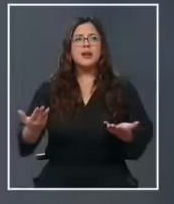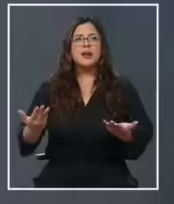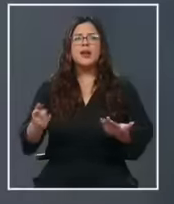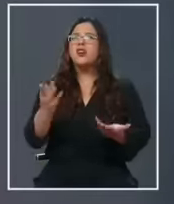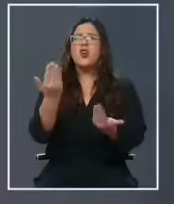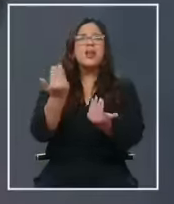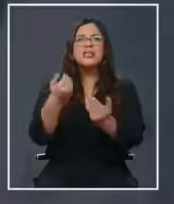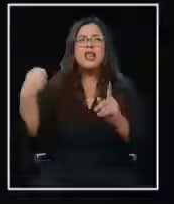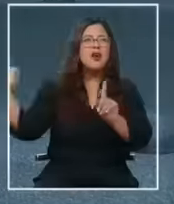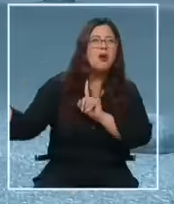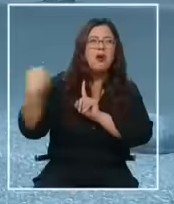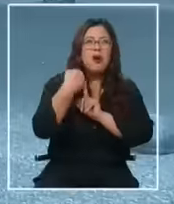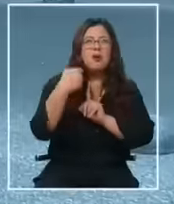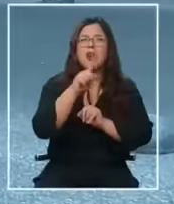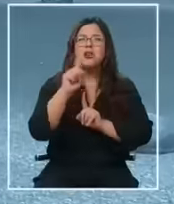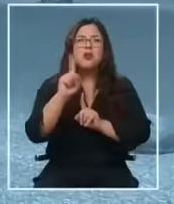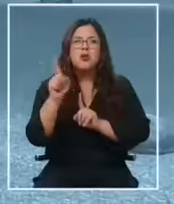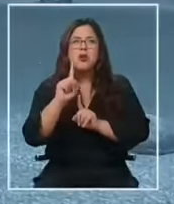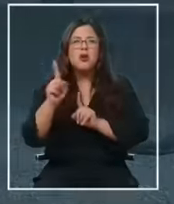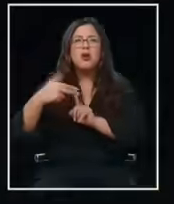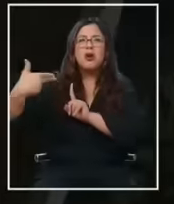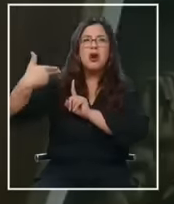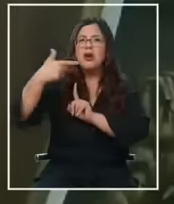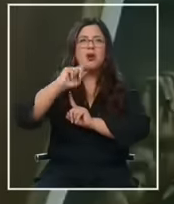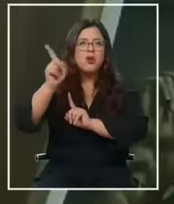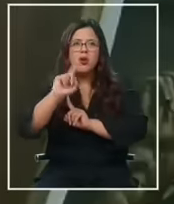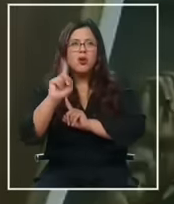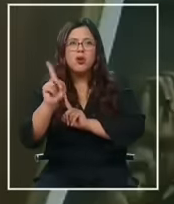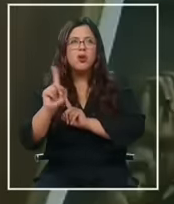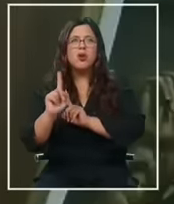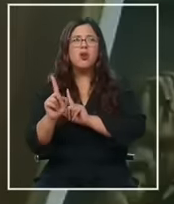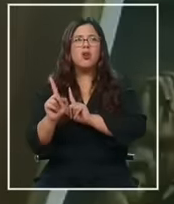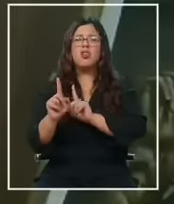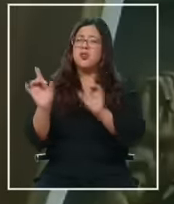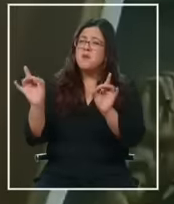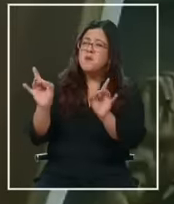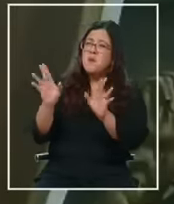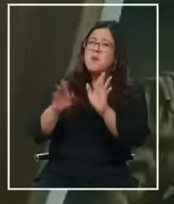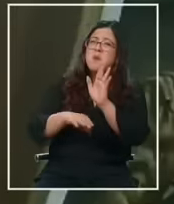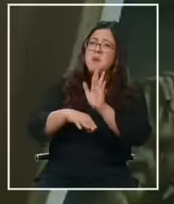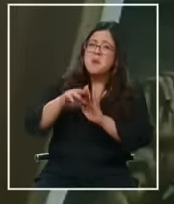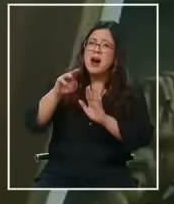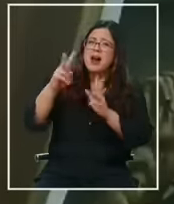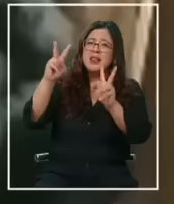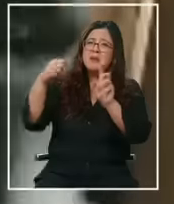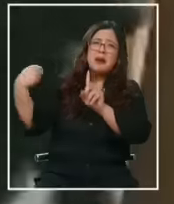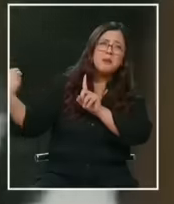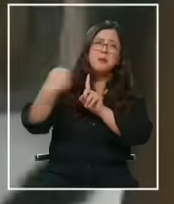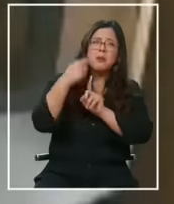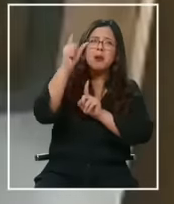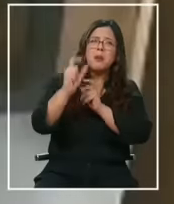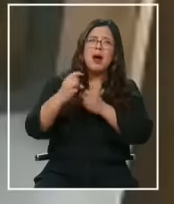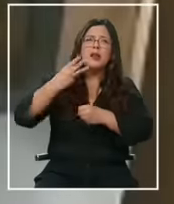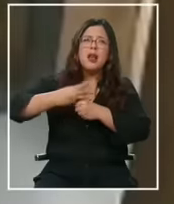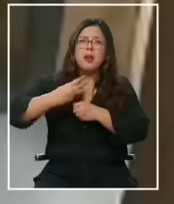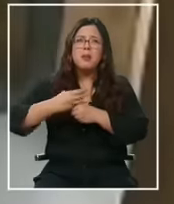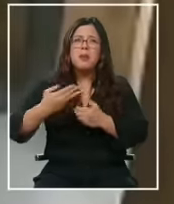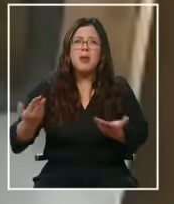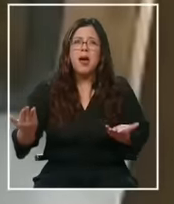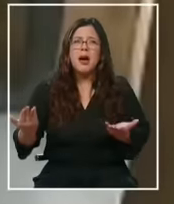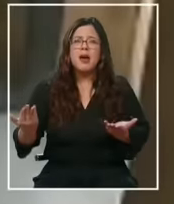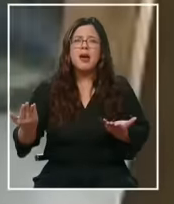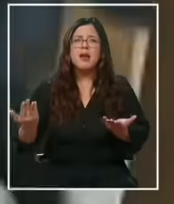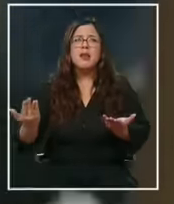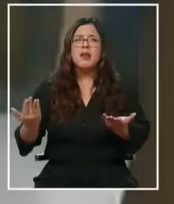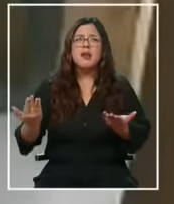es necesario golpearlos ni hacer uso de armas. ¿Habrá algo más deleznable que golpear a un adulto mayor? Por